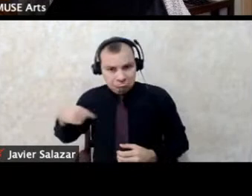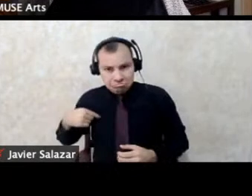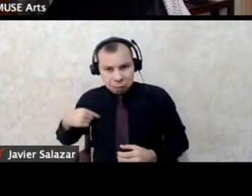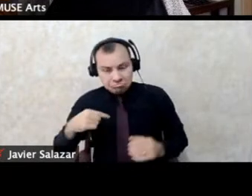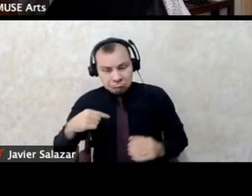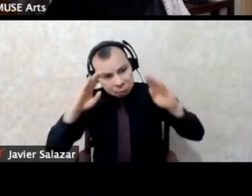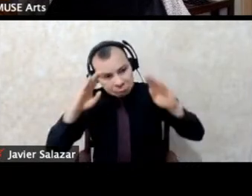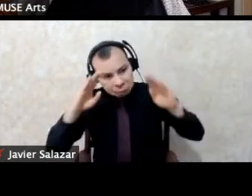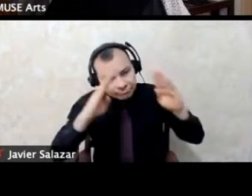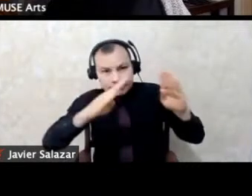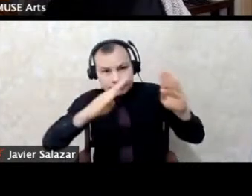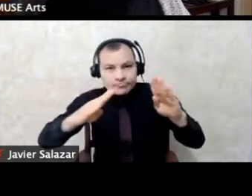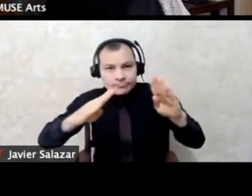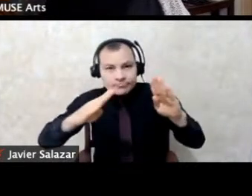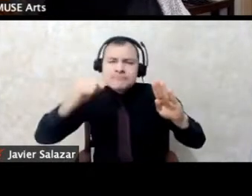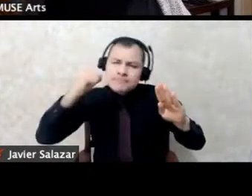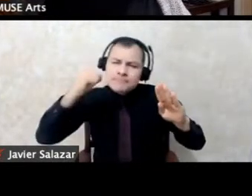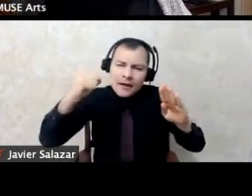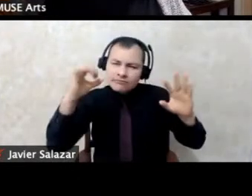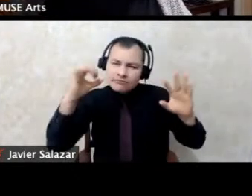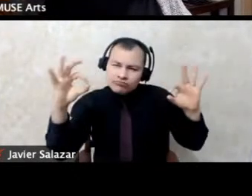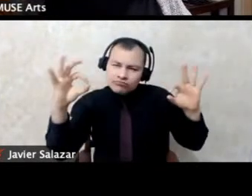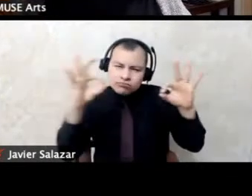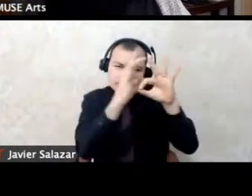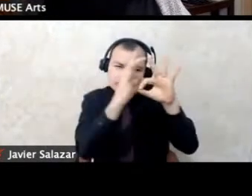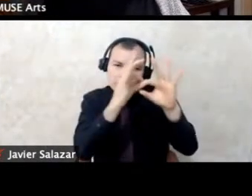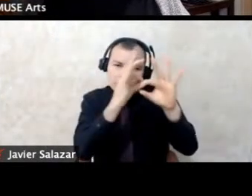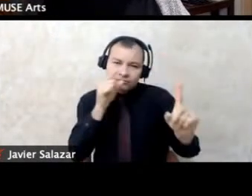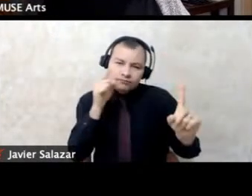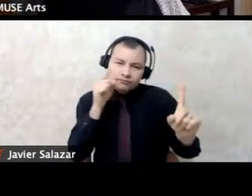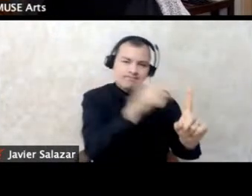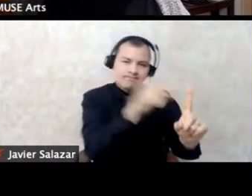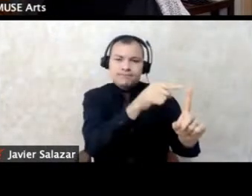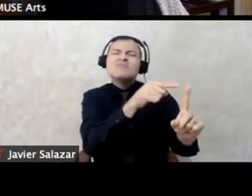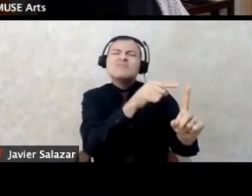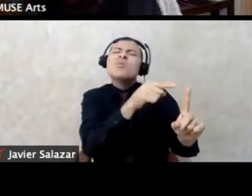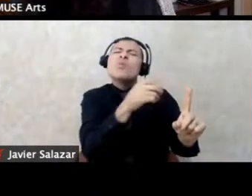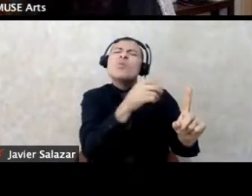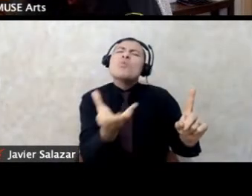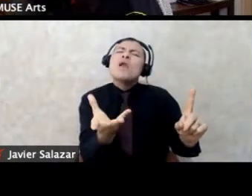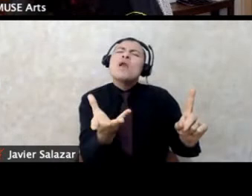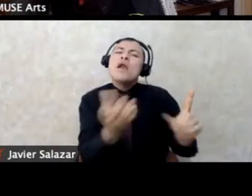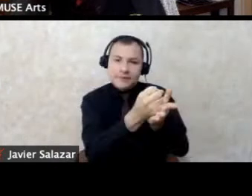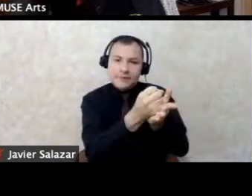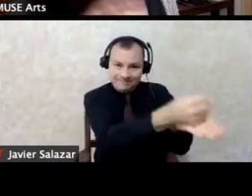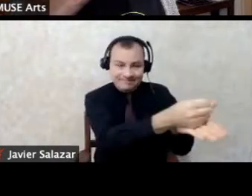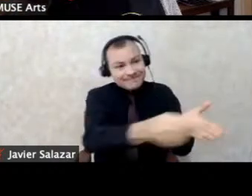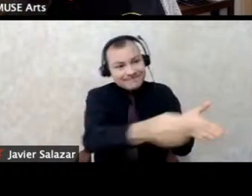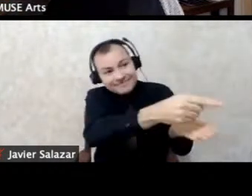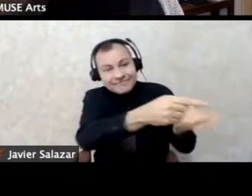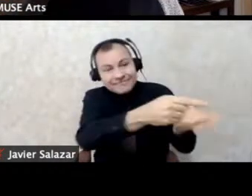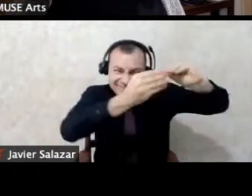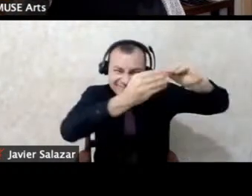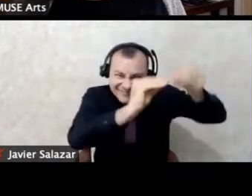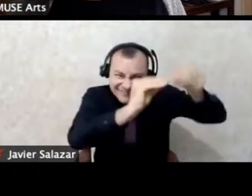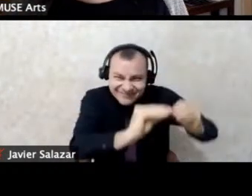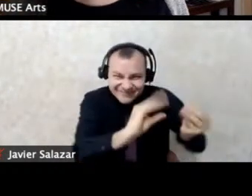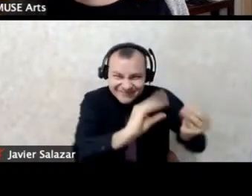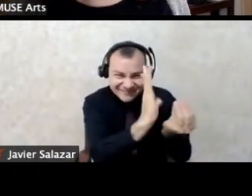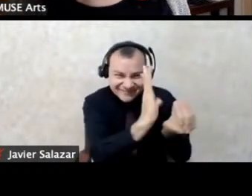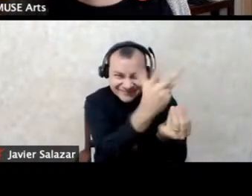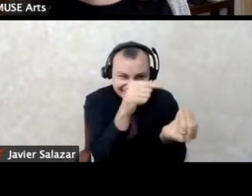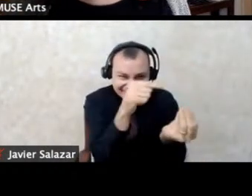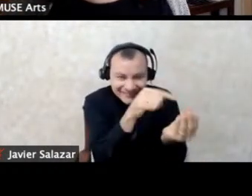nuestro enfoque es el arte comunitario, el arte que llegue a diferentes espacios y que